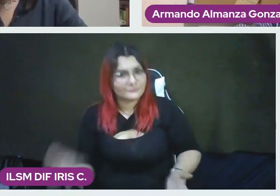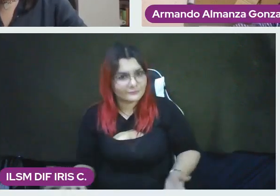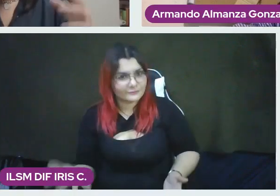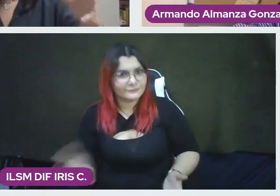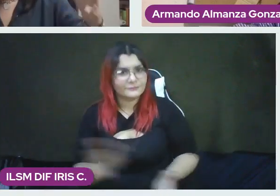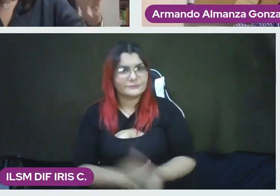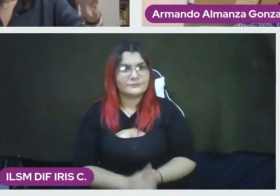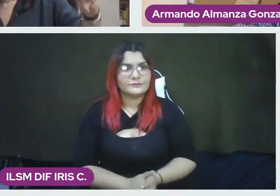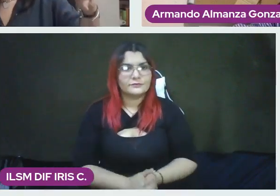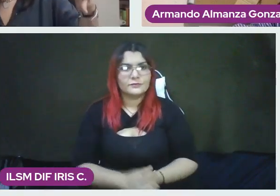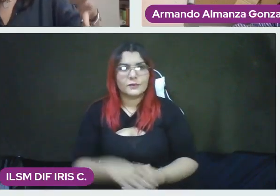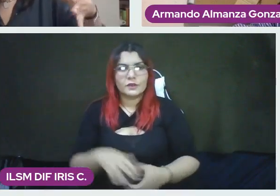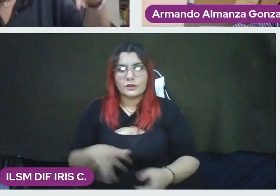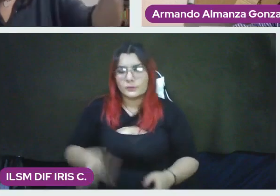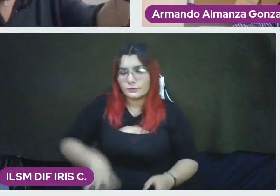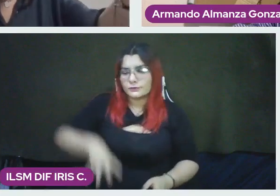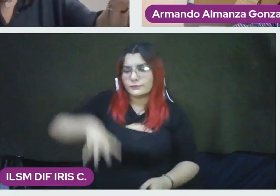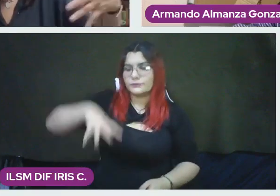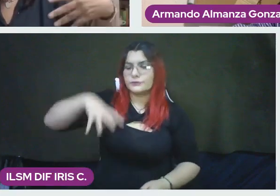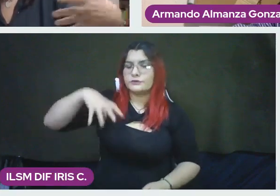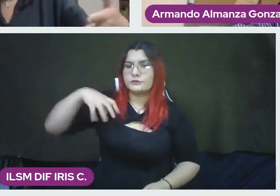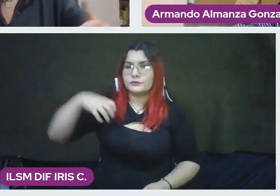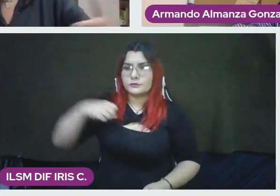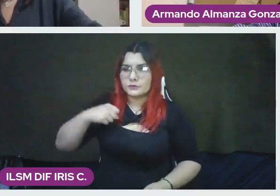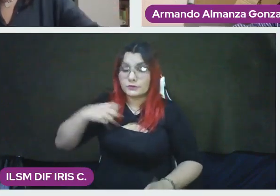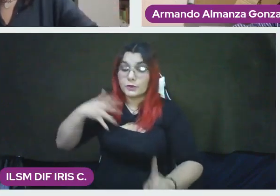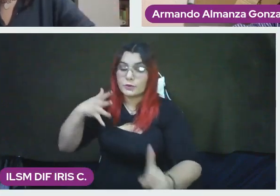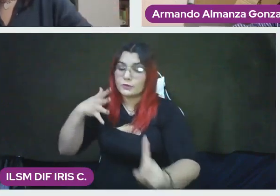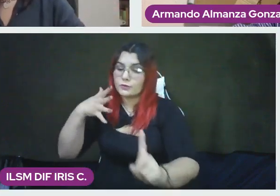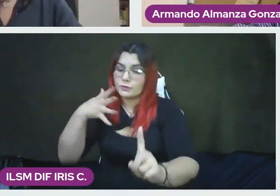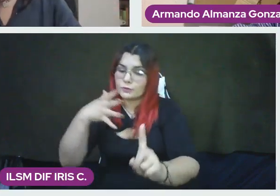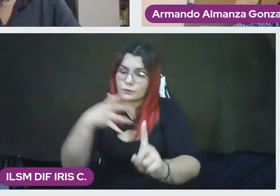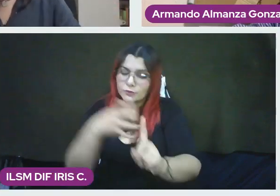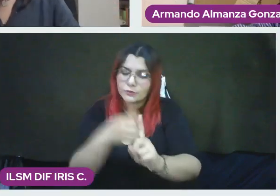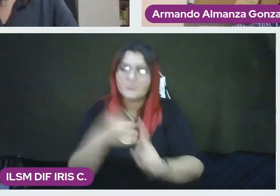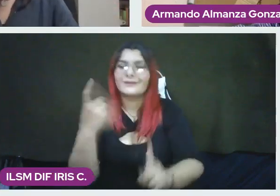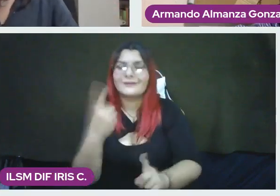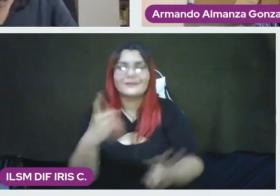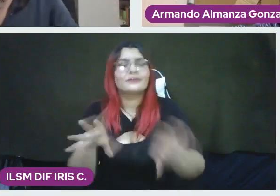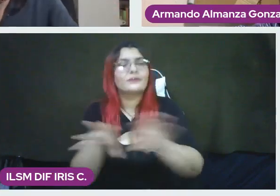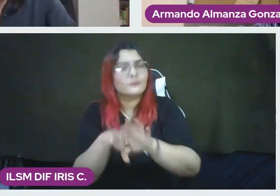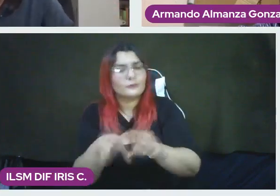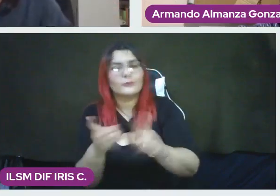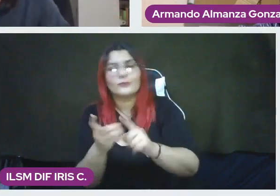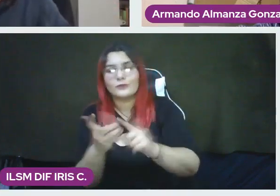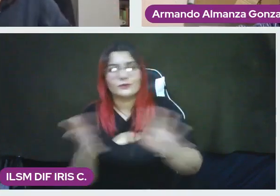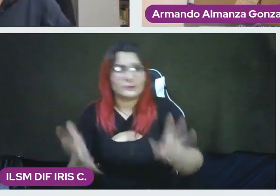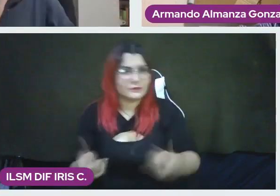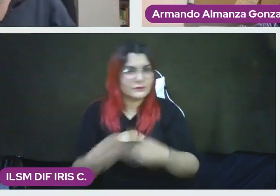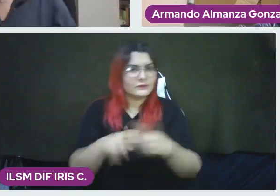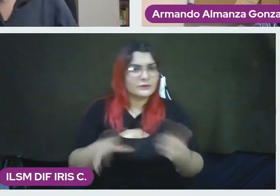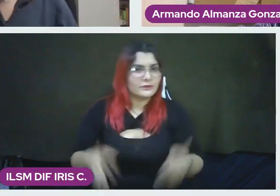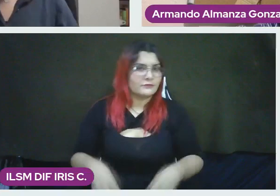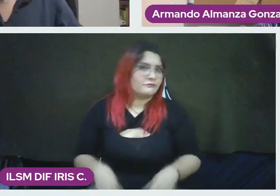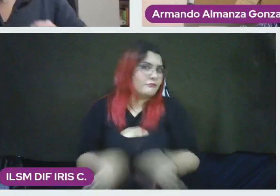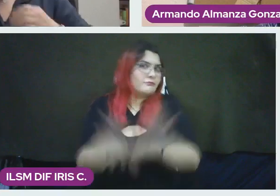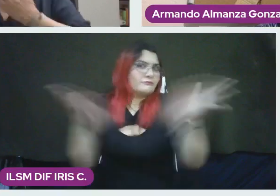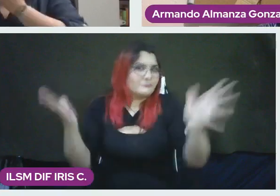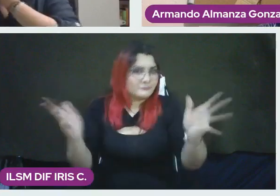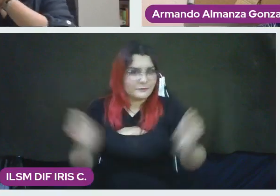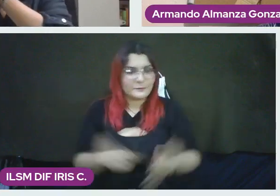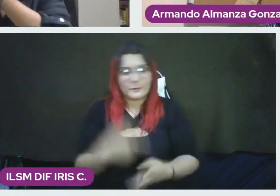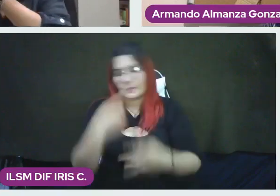¿no? Es saber bien capacidades y hasta dónde puedo y qué quiero, ¿no? Eso creo que también ayuda a tener un